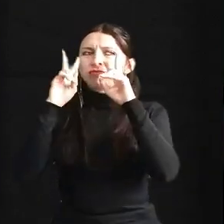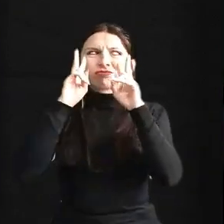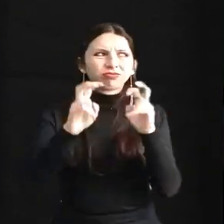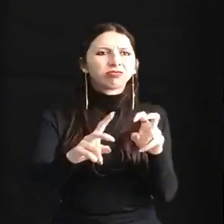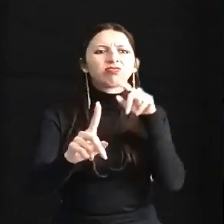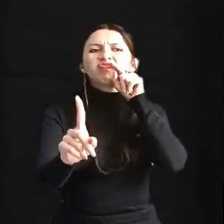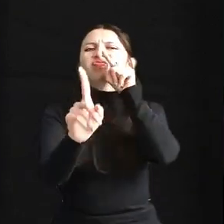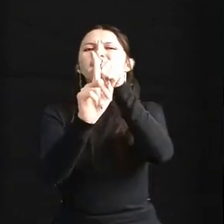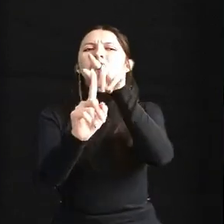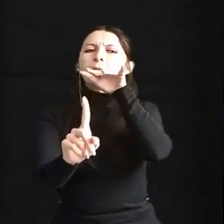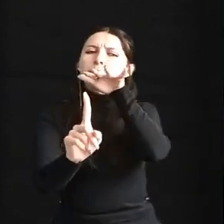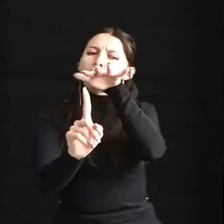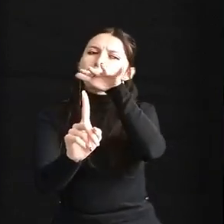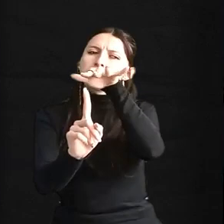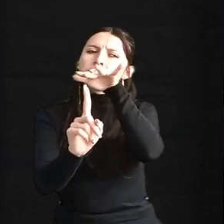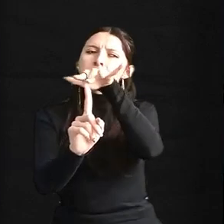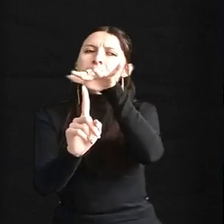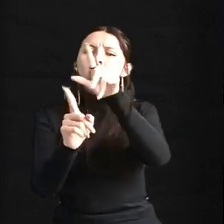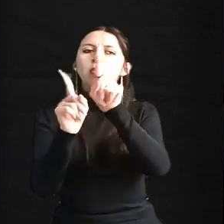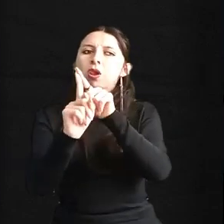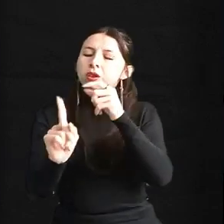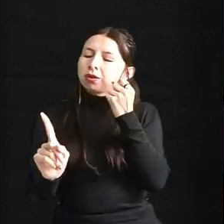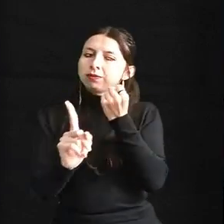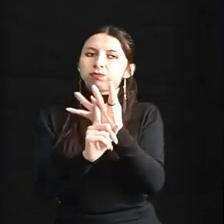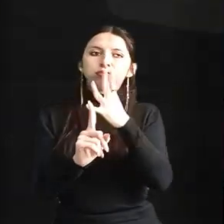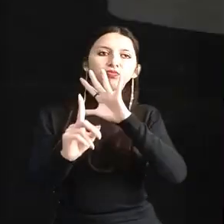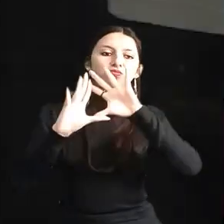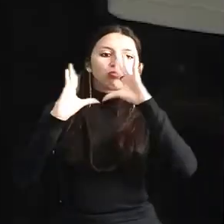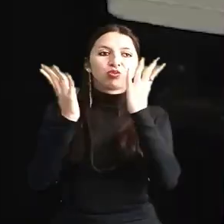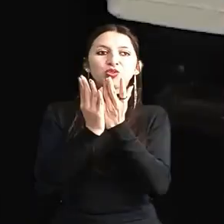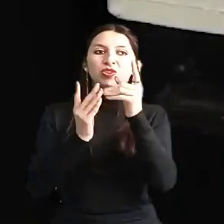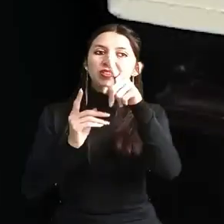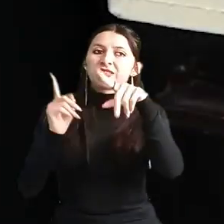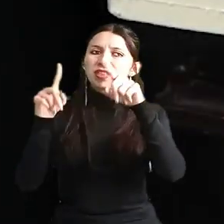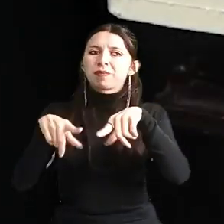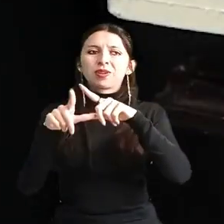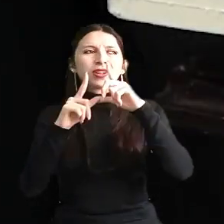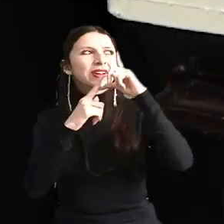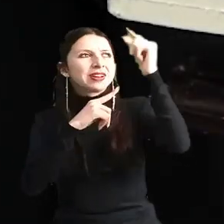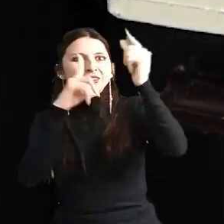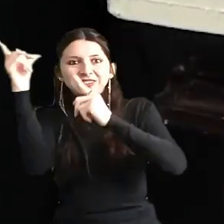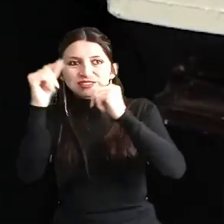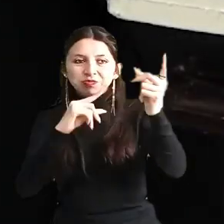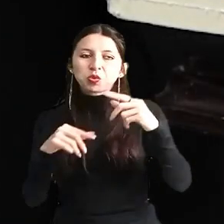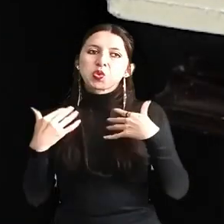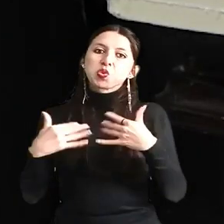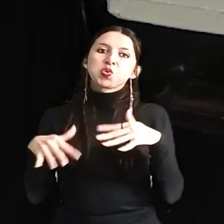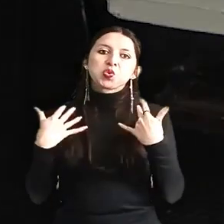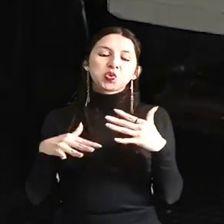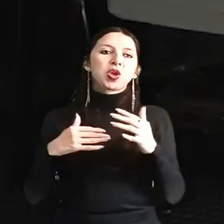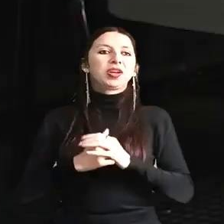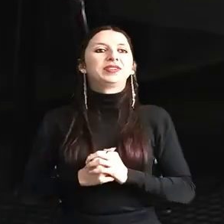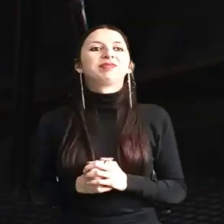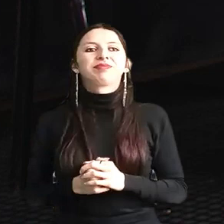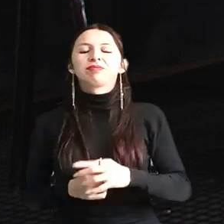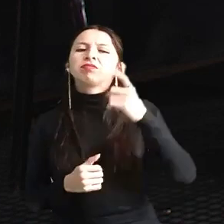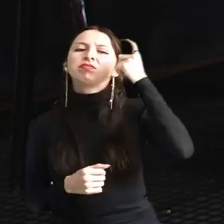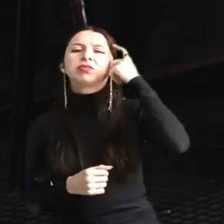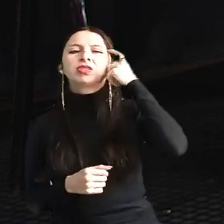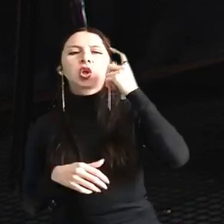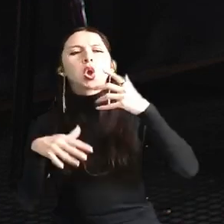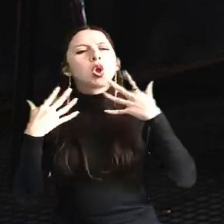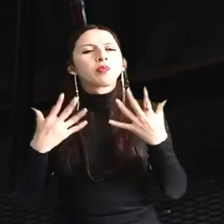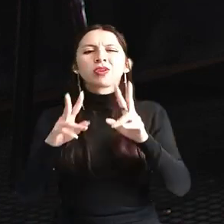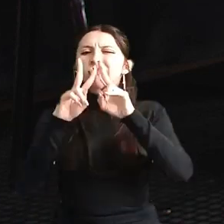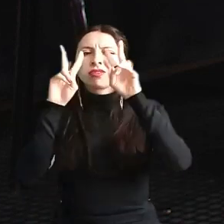tienen trascendencia y tienen implicaciones en otros medios así es y en ese sentido como diríamos que